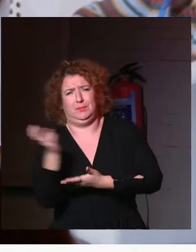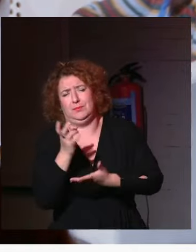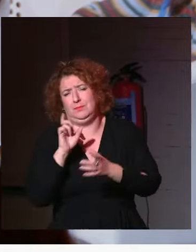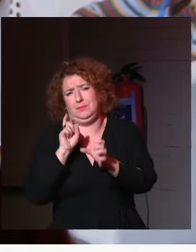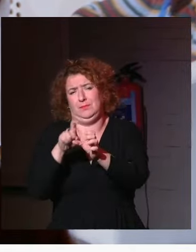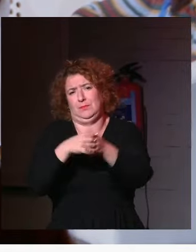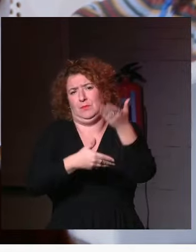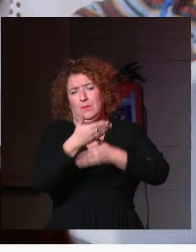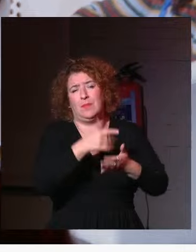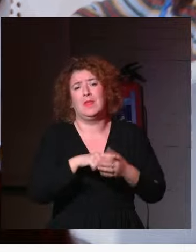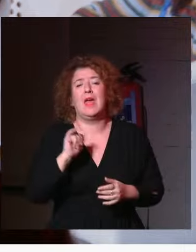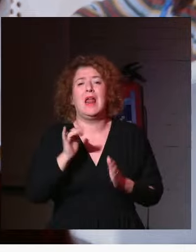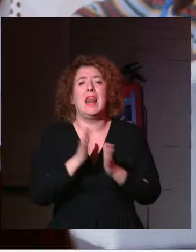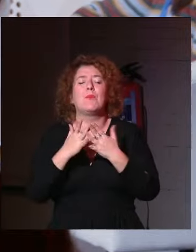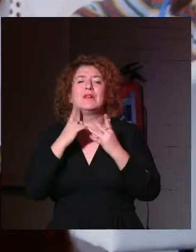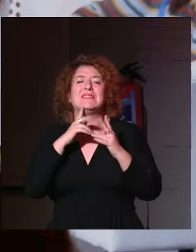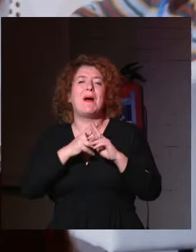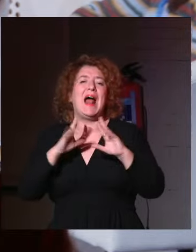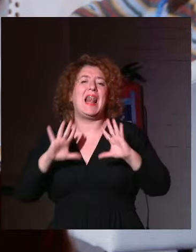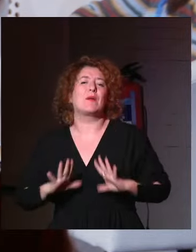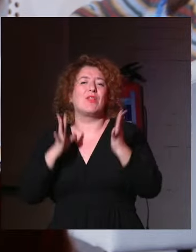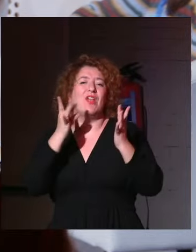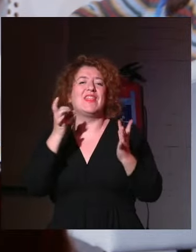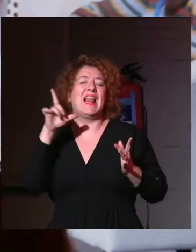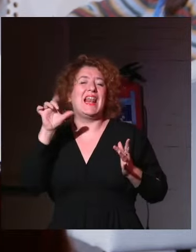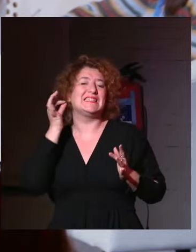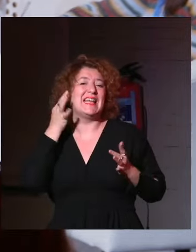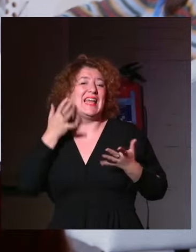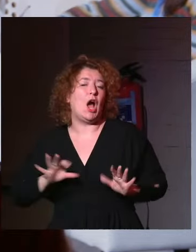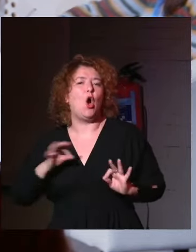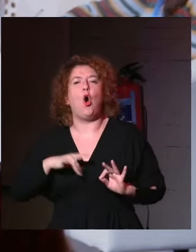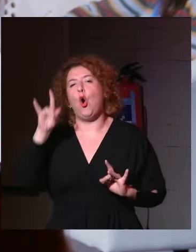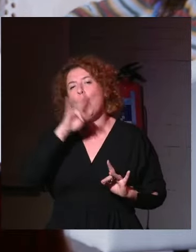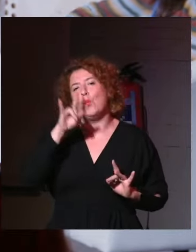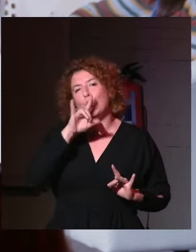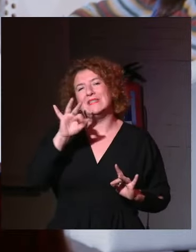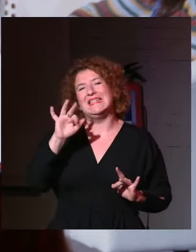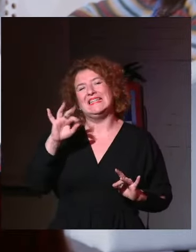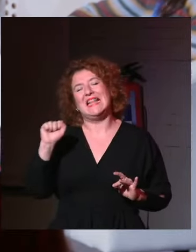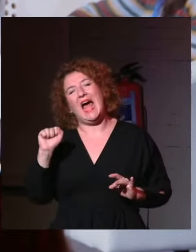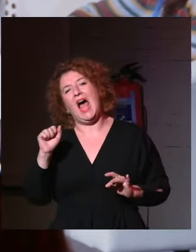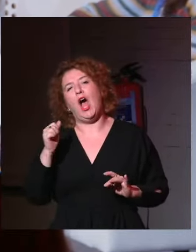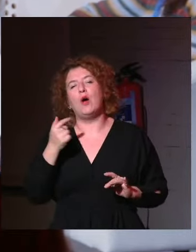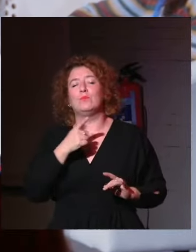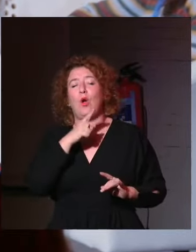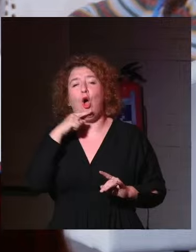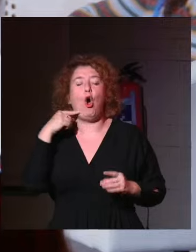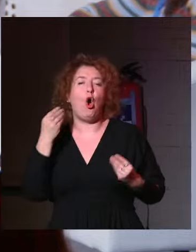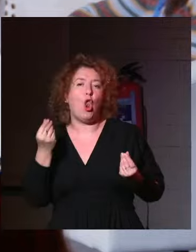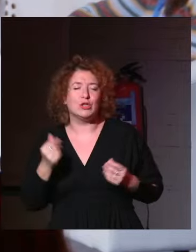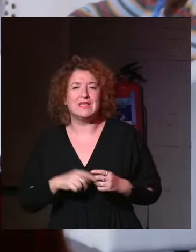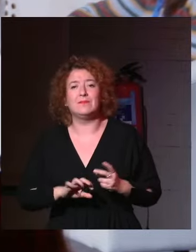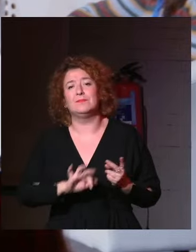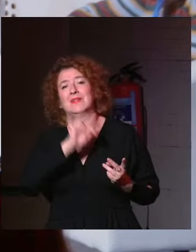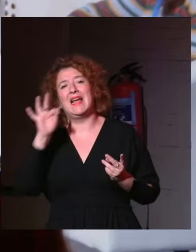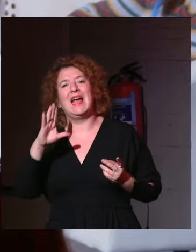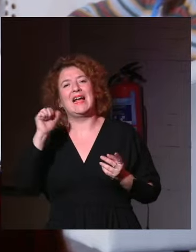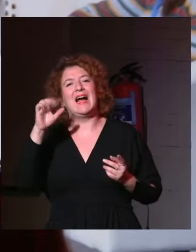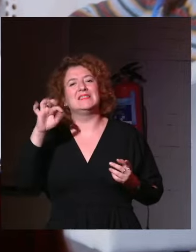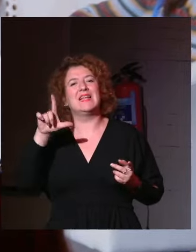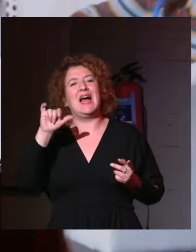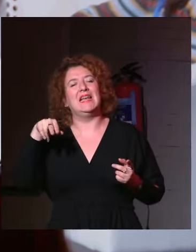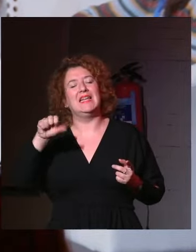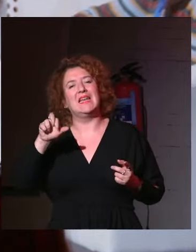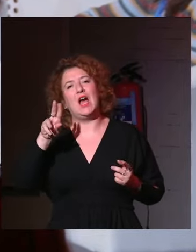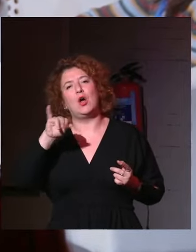libros por ejemplo la revolución de las hijas o putita golosa eh a su derecha tiene a Catalina Ruiz Navarro que